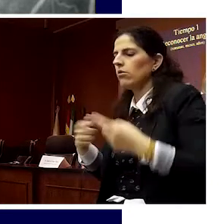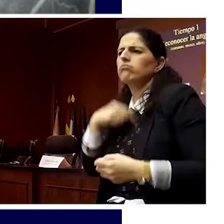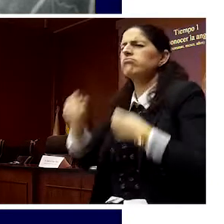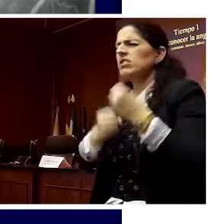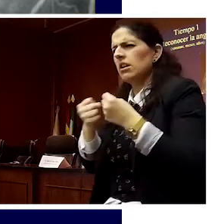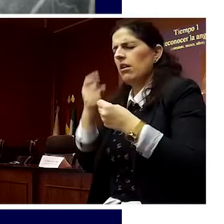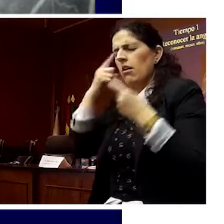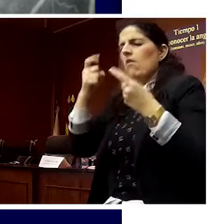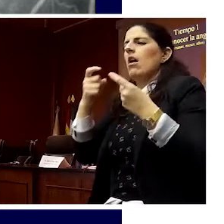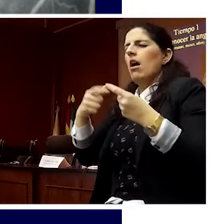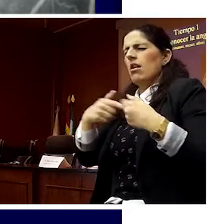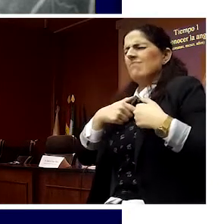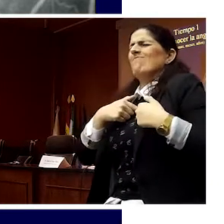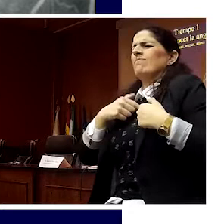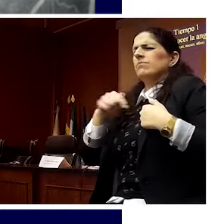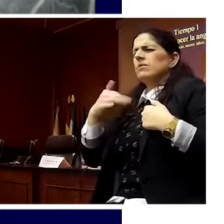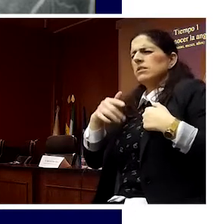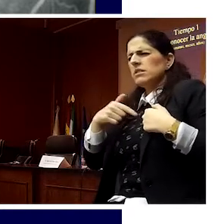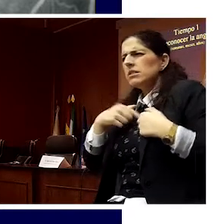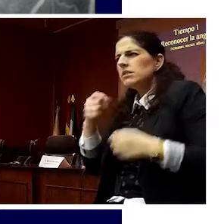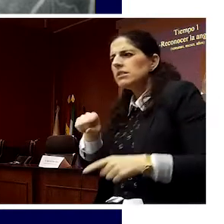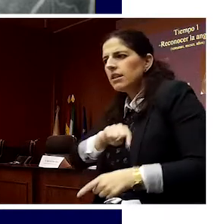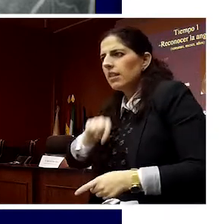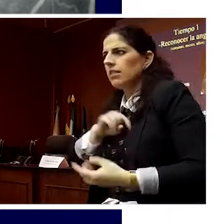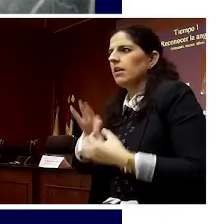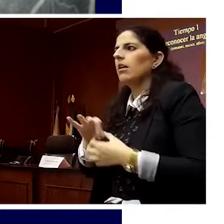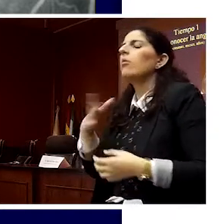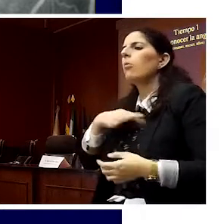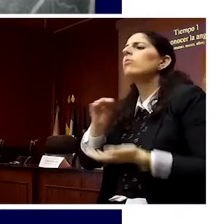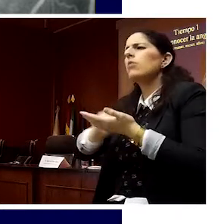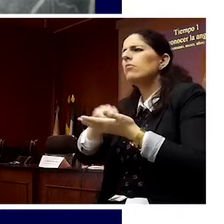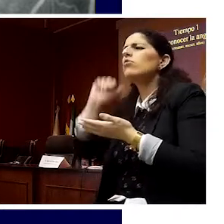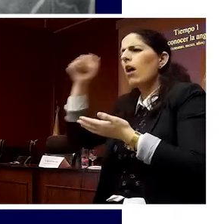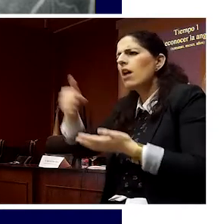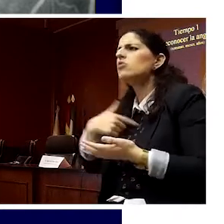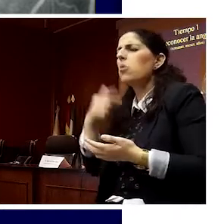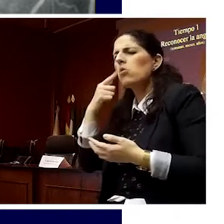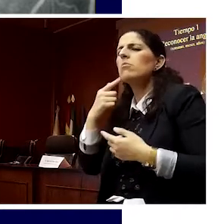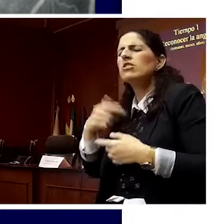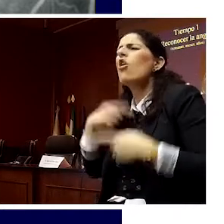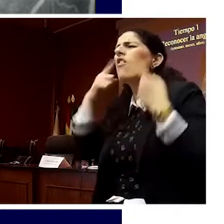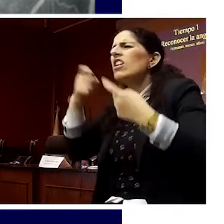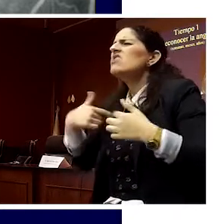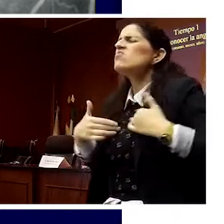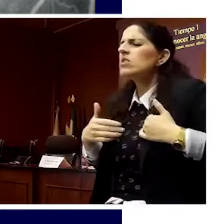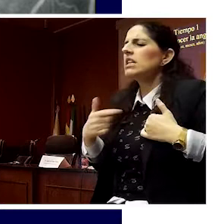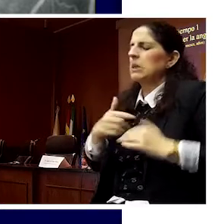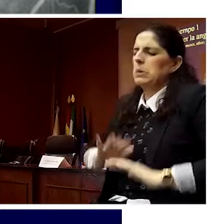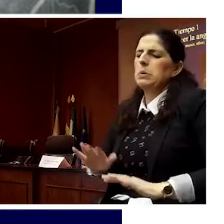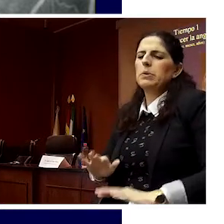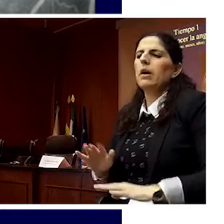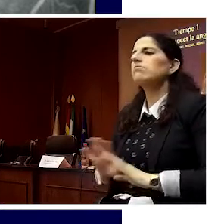Esta situación, pues ya digo, puede ser incluso de años, que uno se acostumbra a vivir con ella, sabe